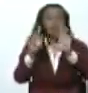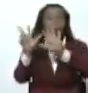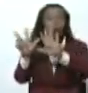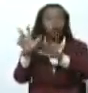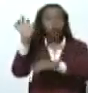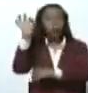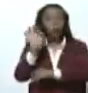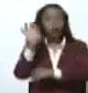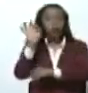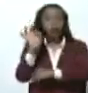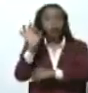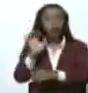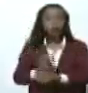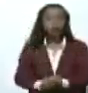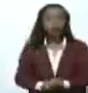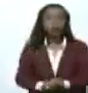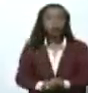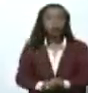45.78%.